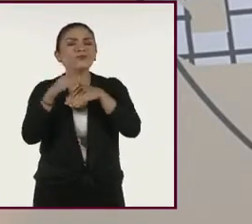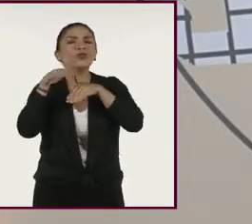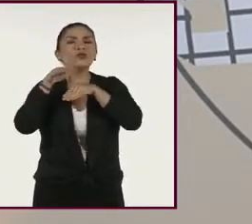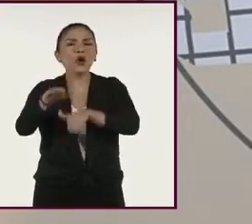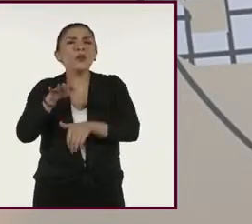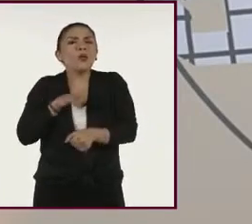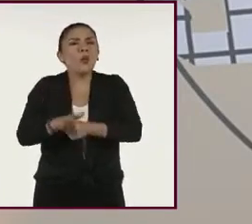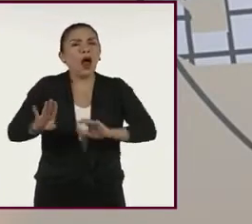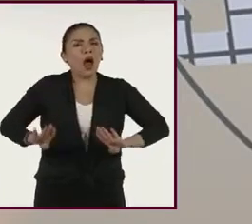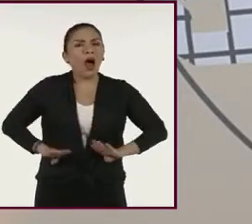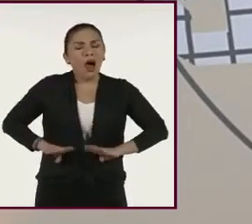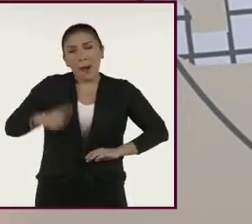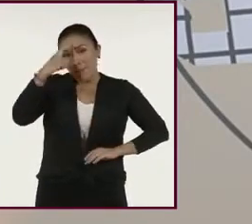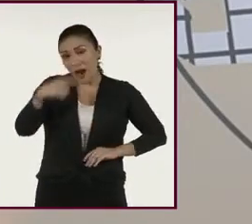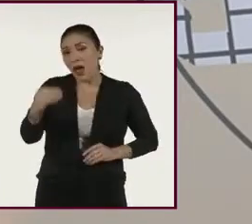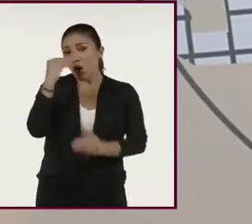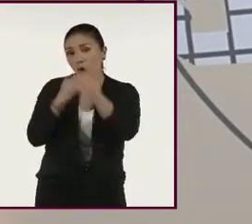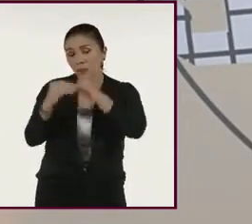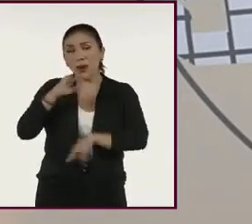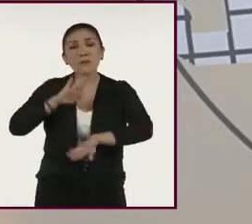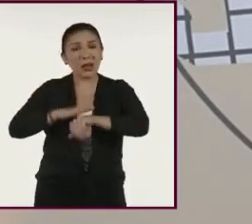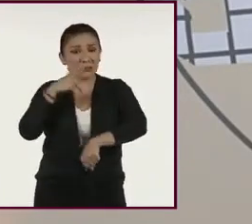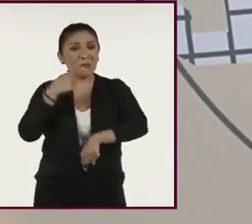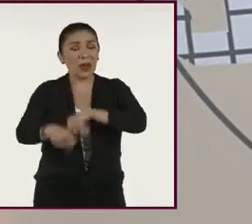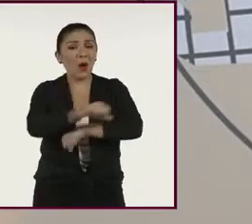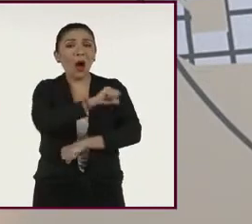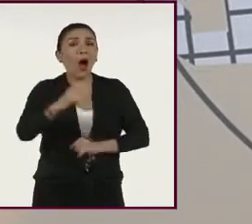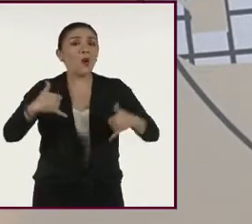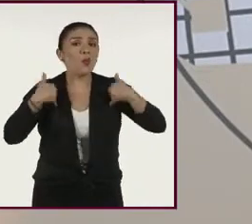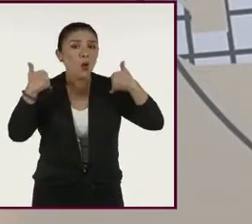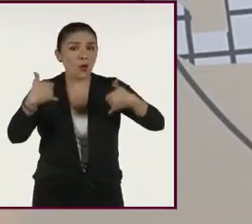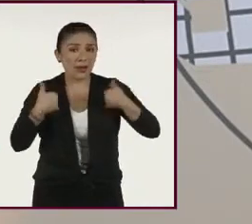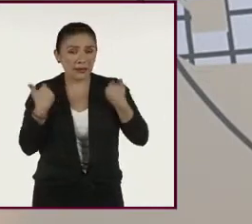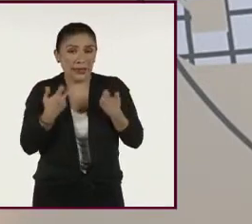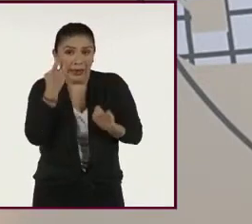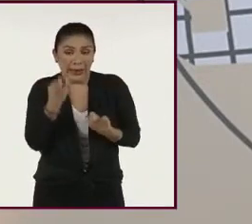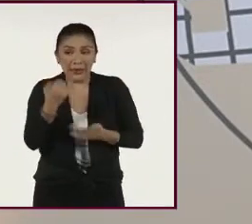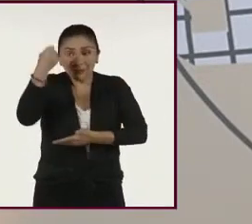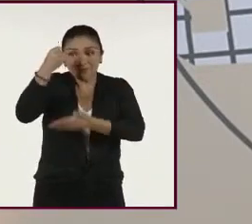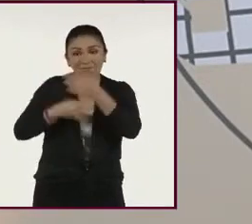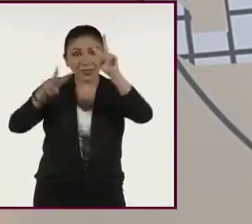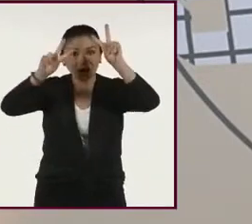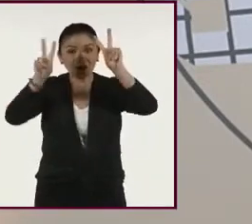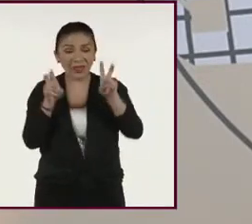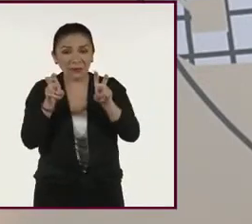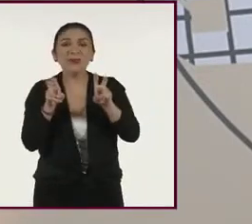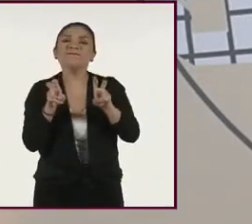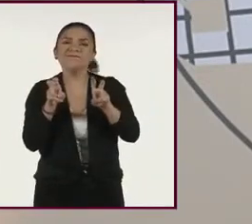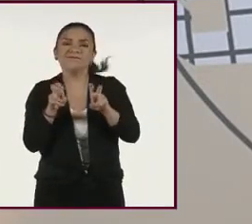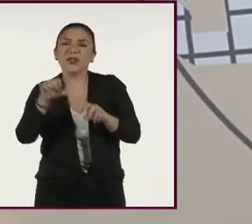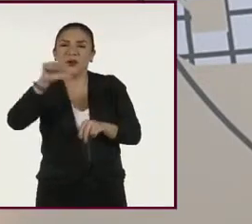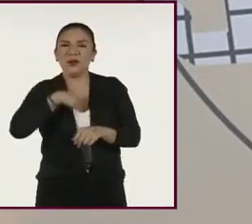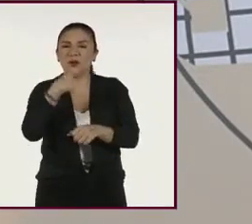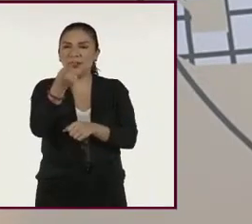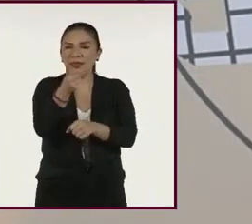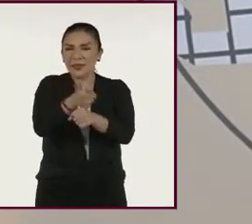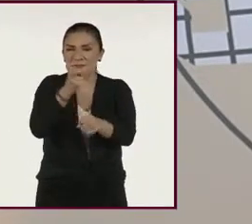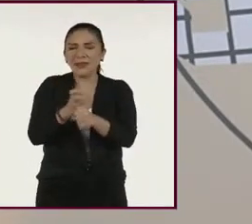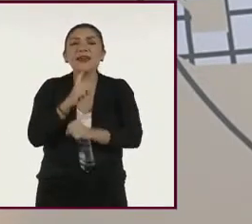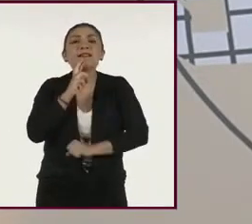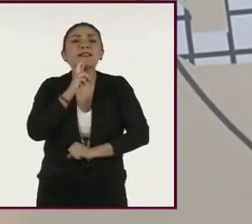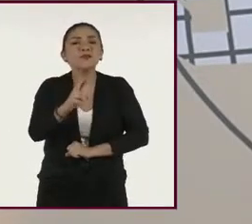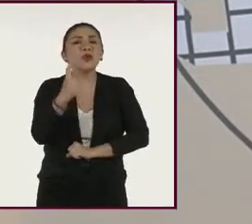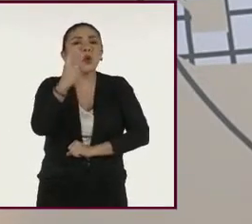las conductas alimentarias de riesgo en adolescentes y para ahondar en este tema, pues los invitamos a contestar